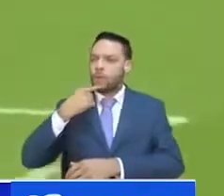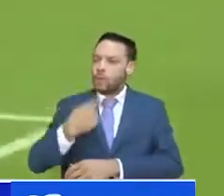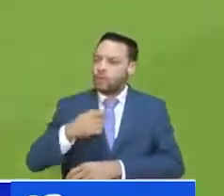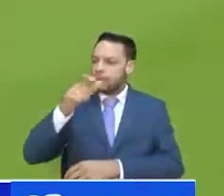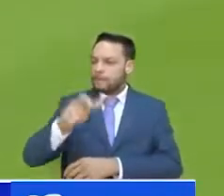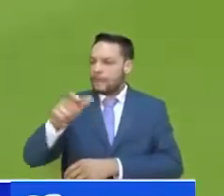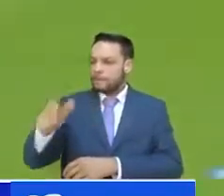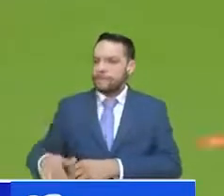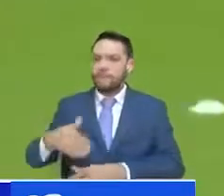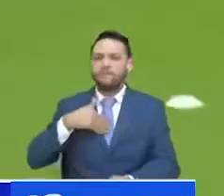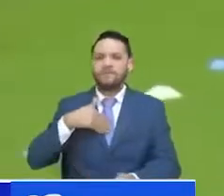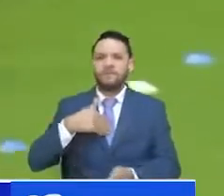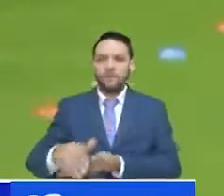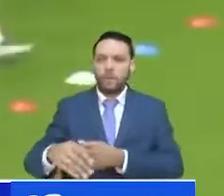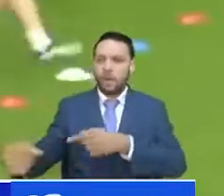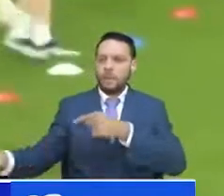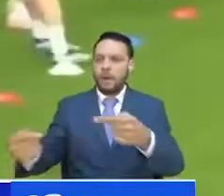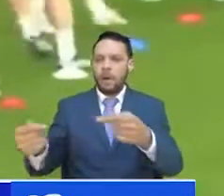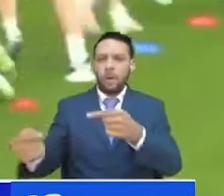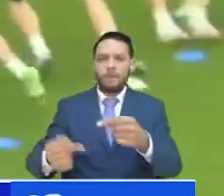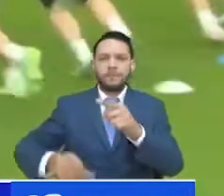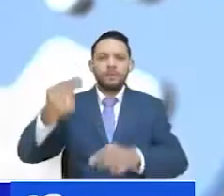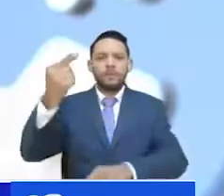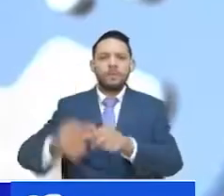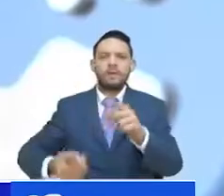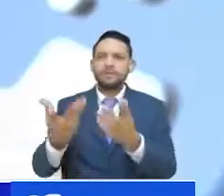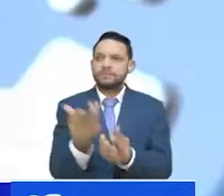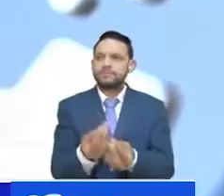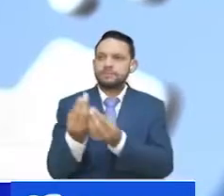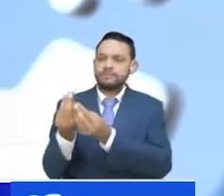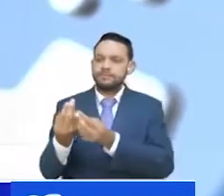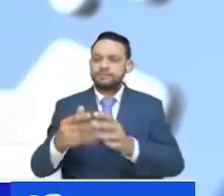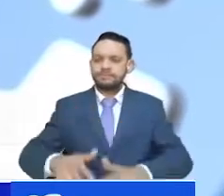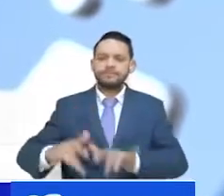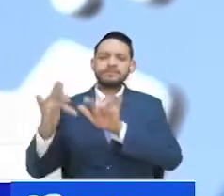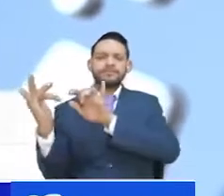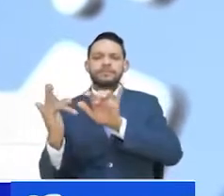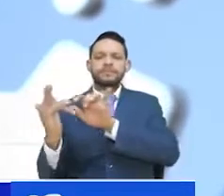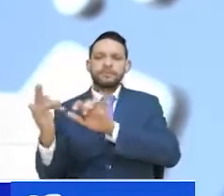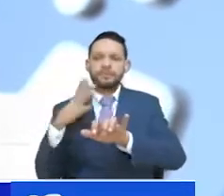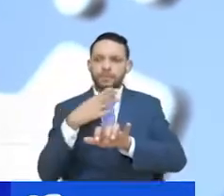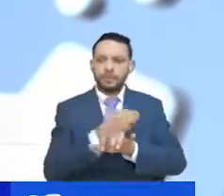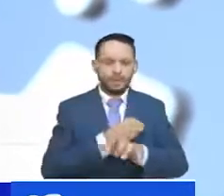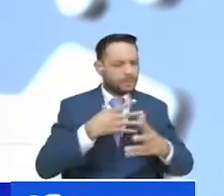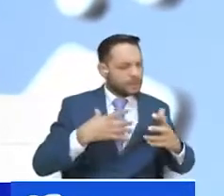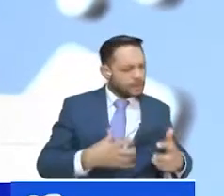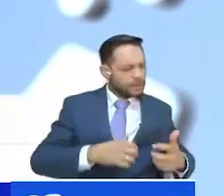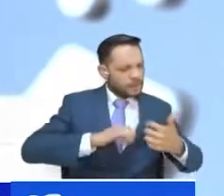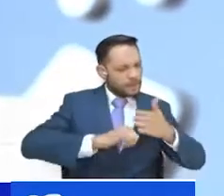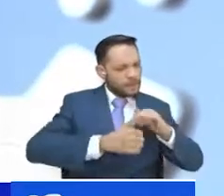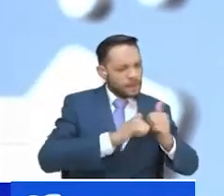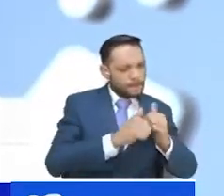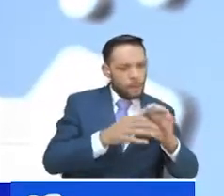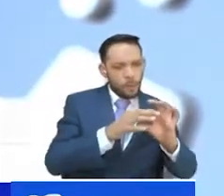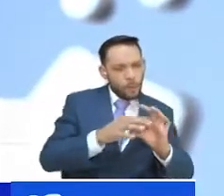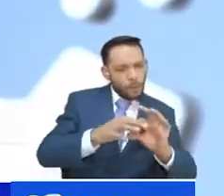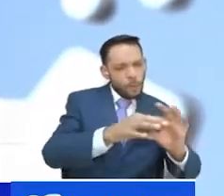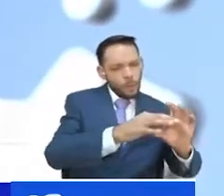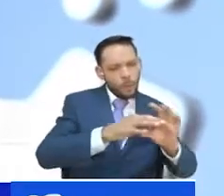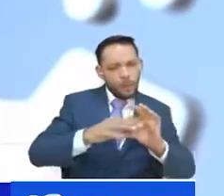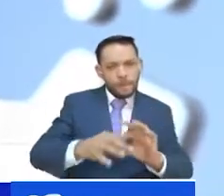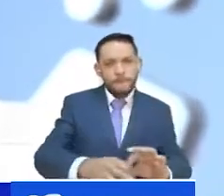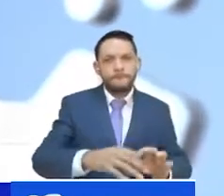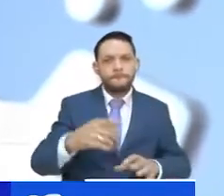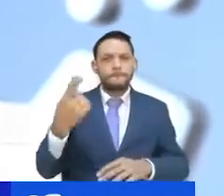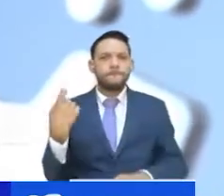las competencias hasta nuevo aviso. Todas nuestras actividades de intentar unir a través del deporte, juntar a gente que vive en regímenes